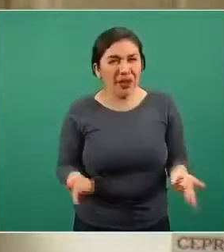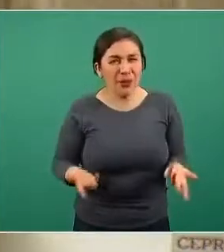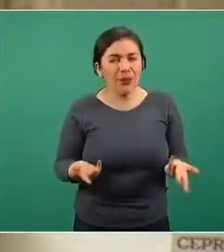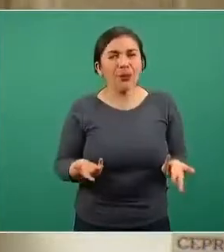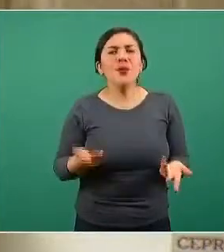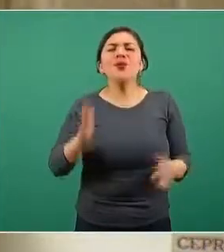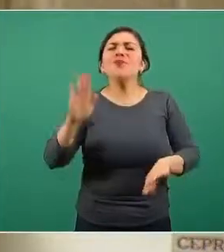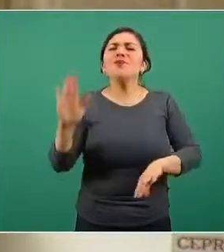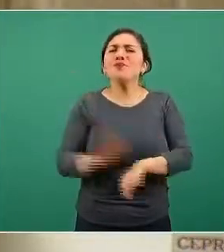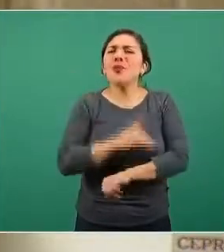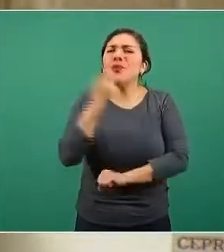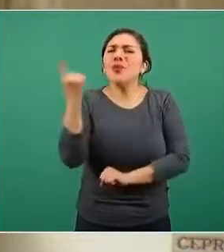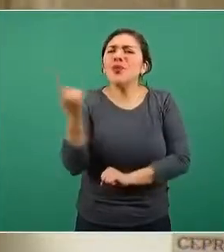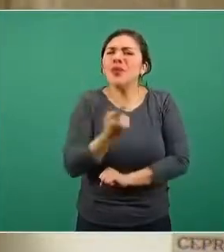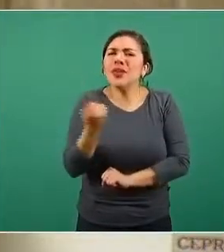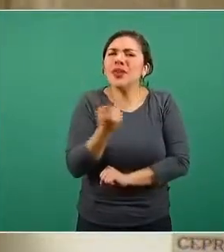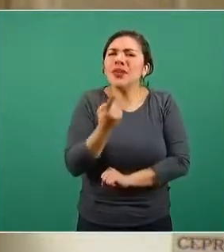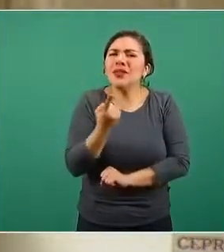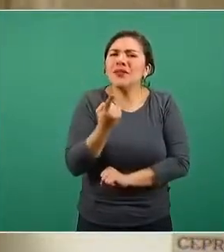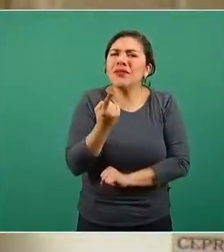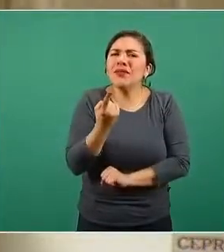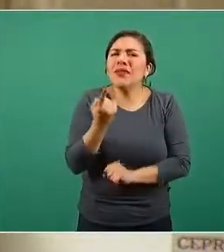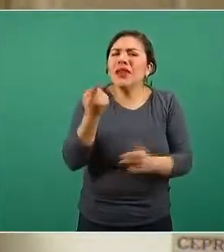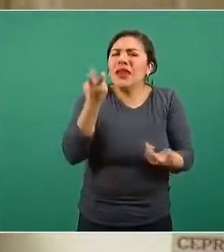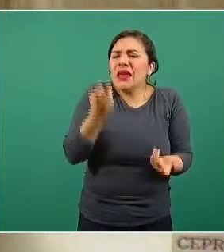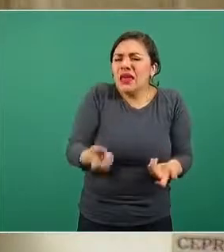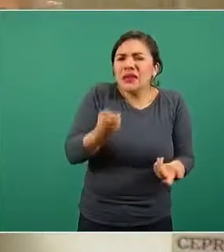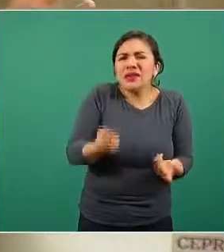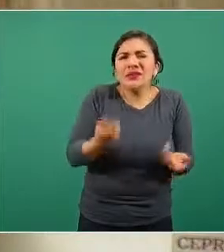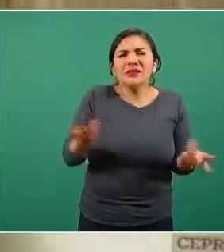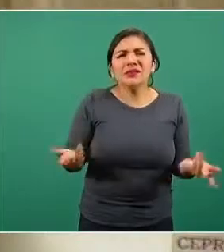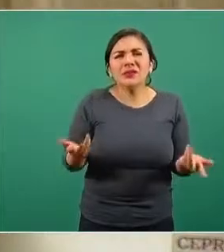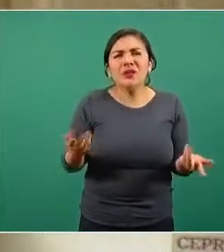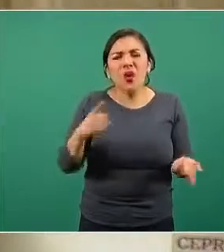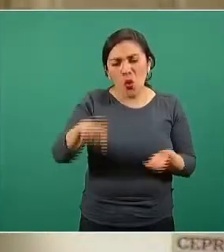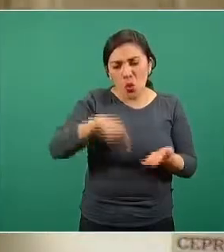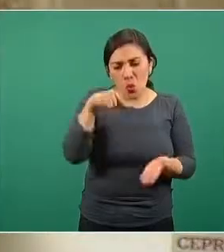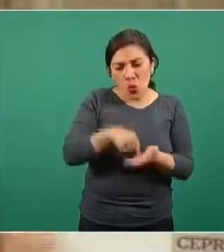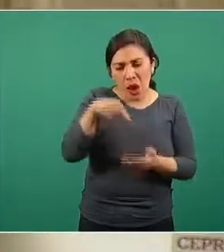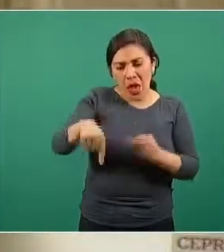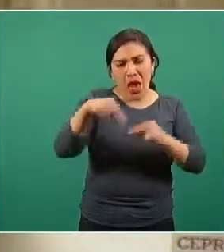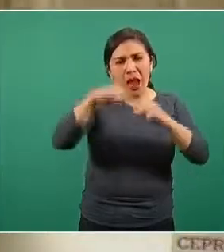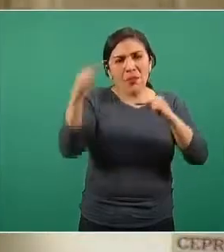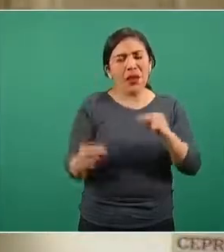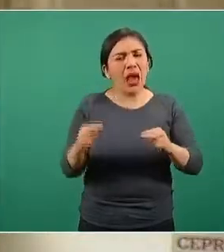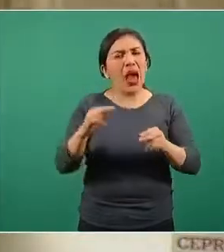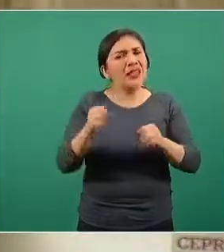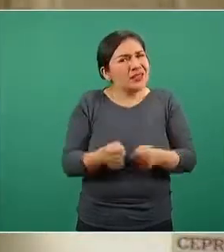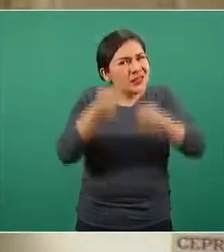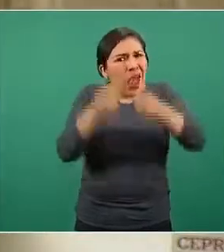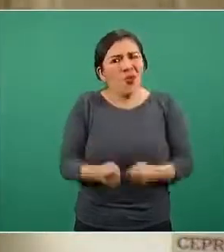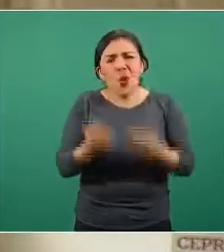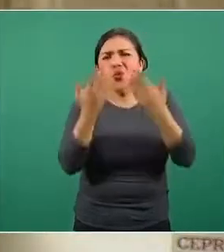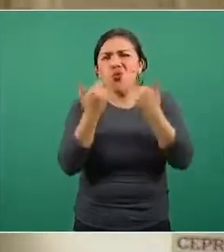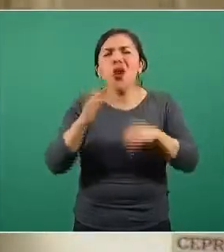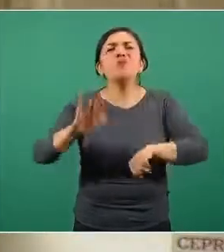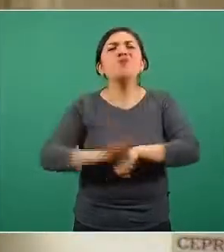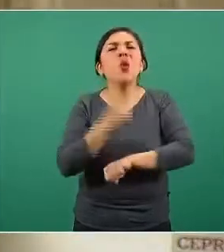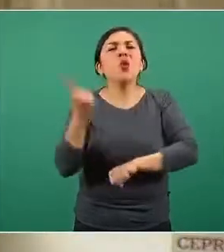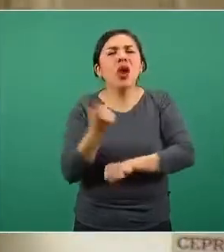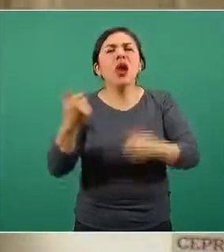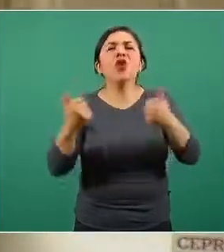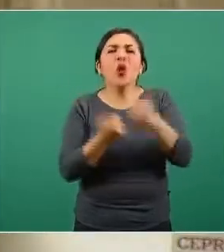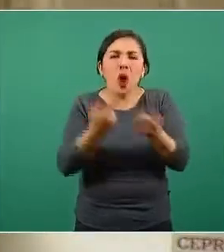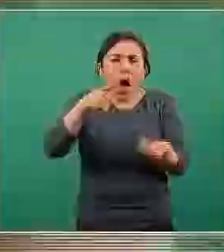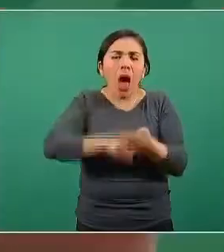¿Por qué esto? ¿Por qué es un lugar que es poco seguro respecto a la pandemia y a la